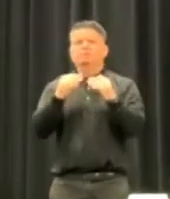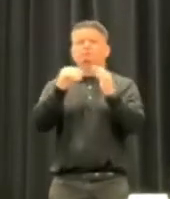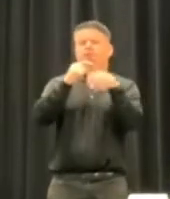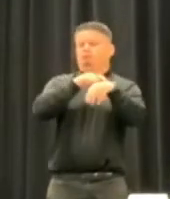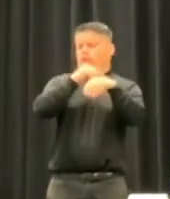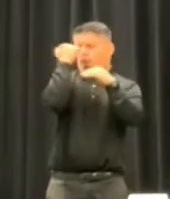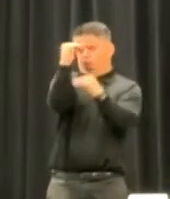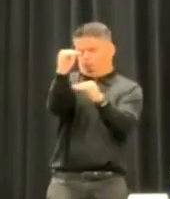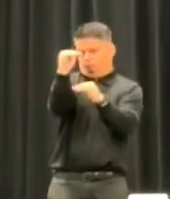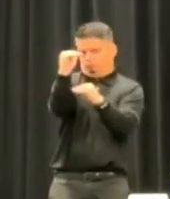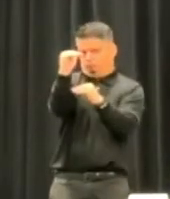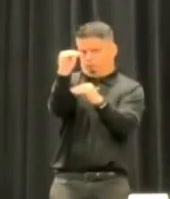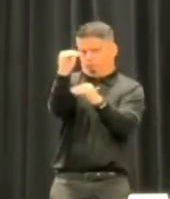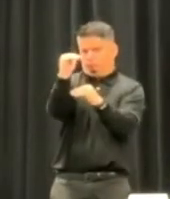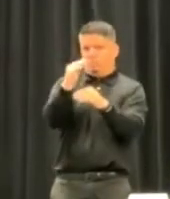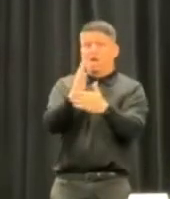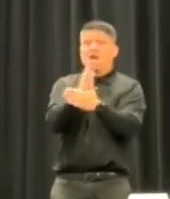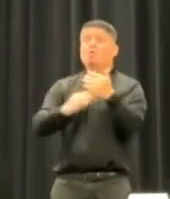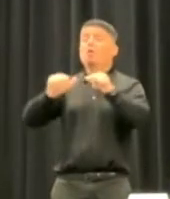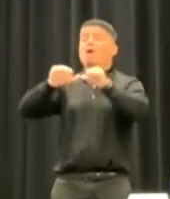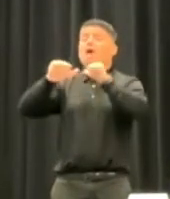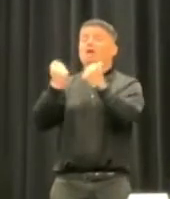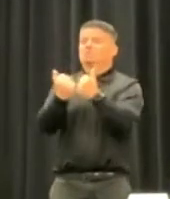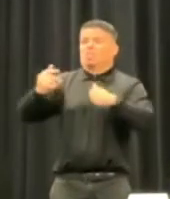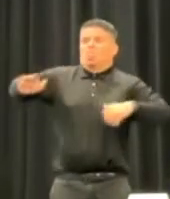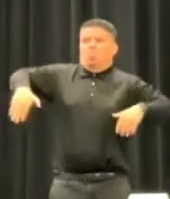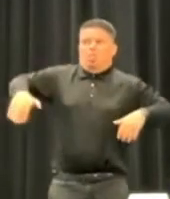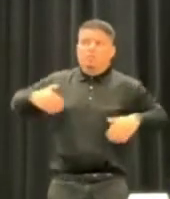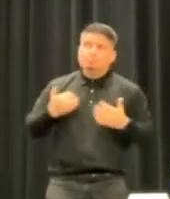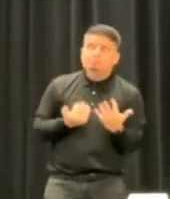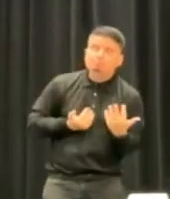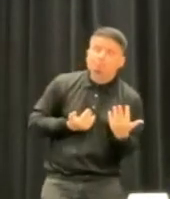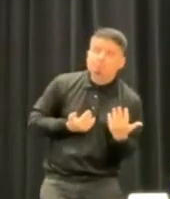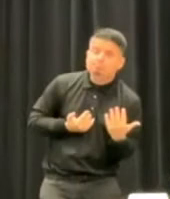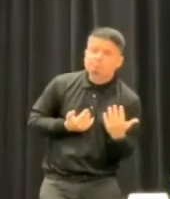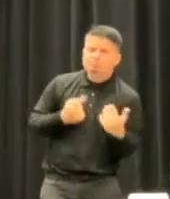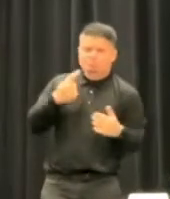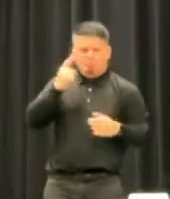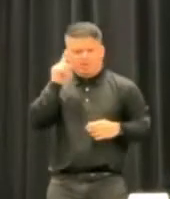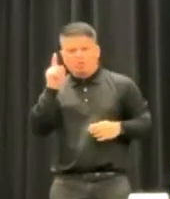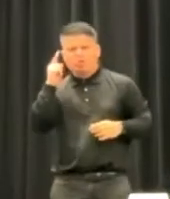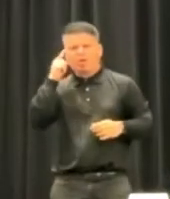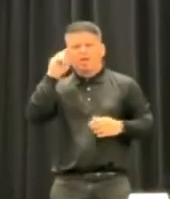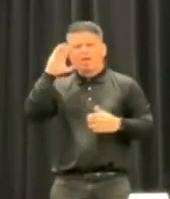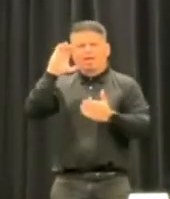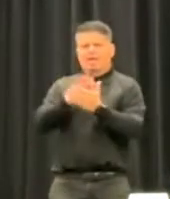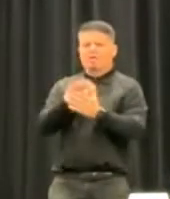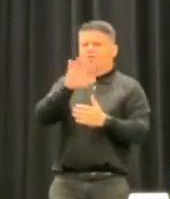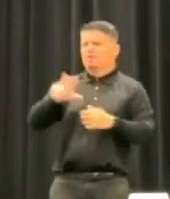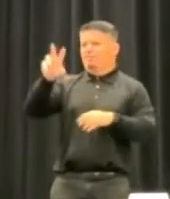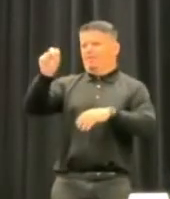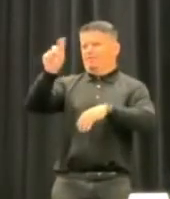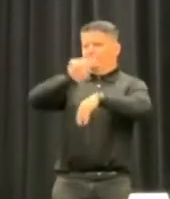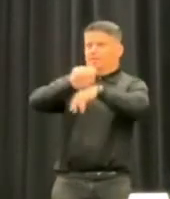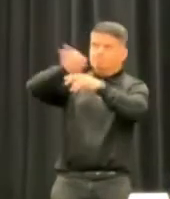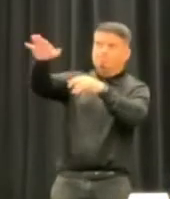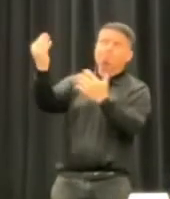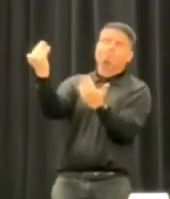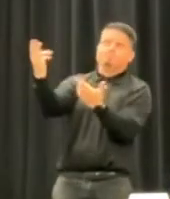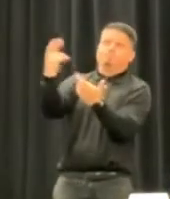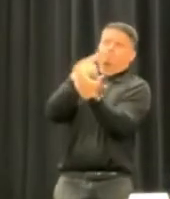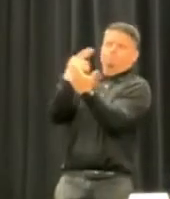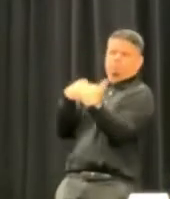pero la carta circular entiendo que le dio entre 30 30 días para poder este someterlo nuevamente y quizás